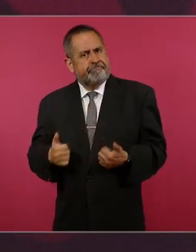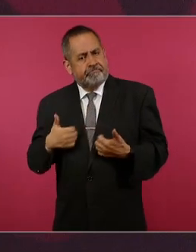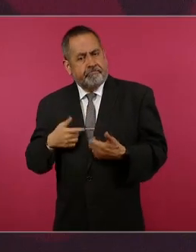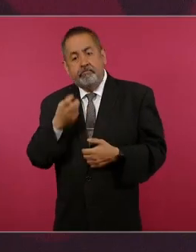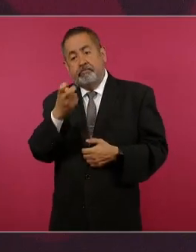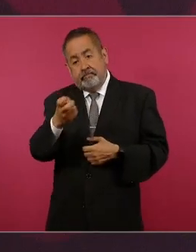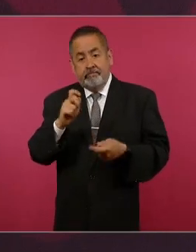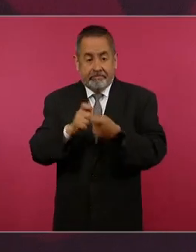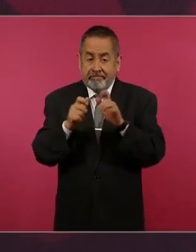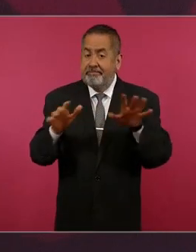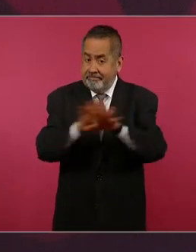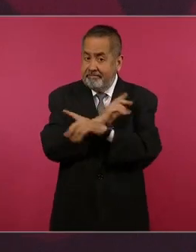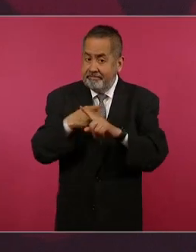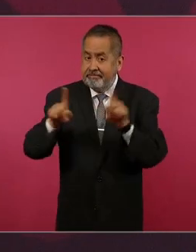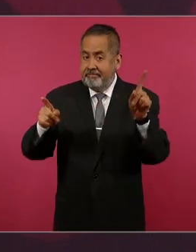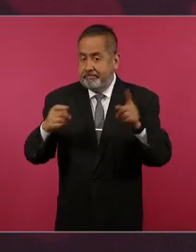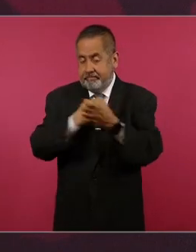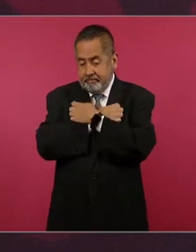en la educación.